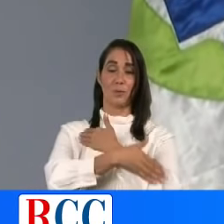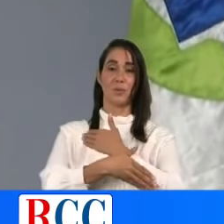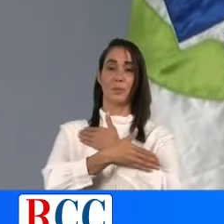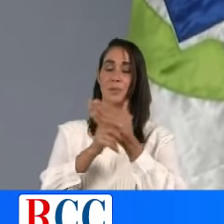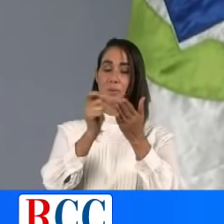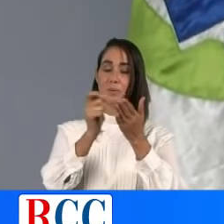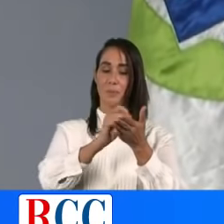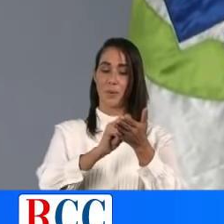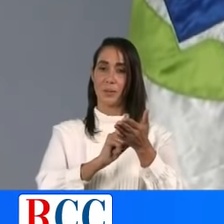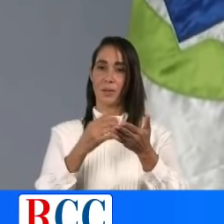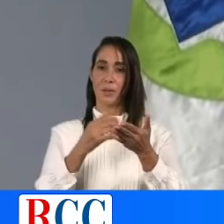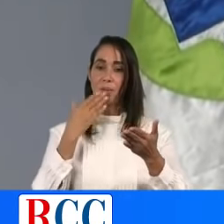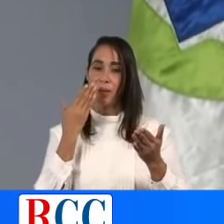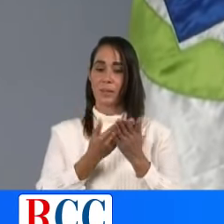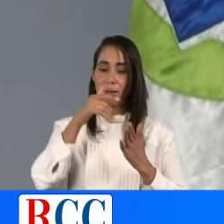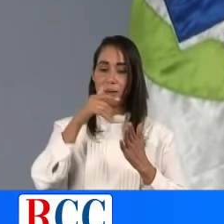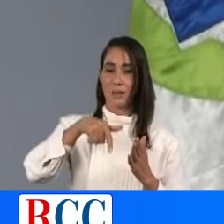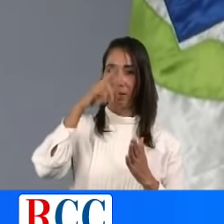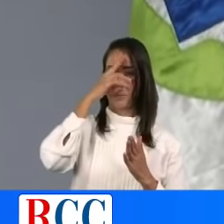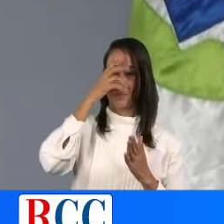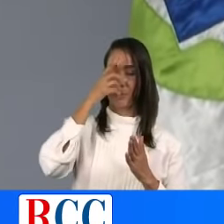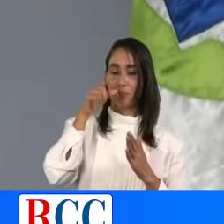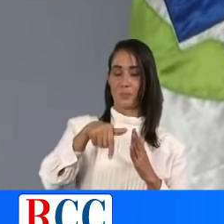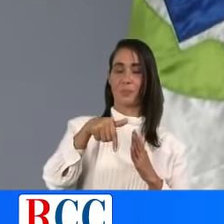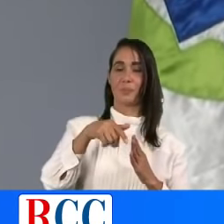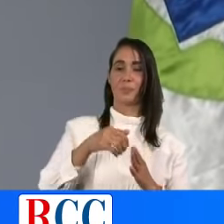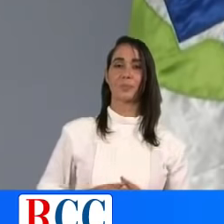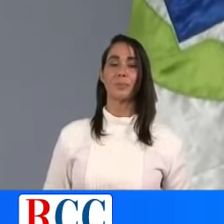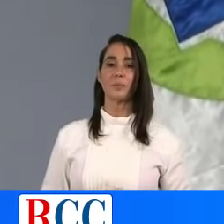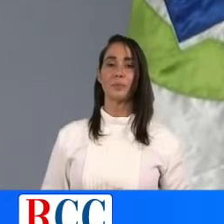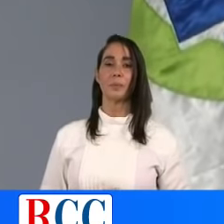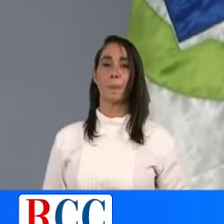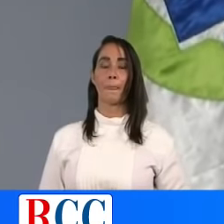nota que nos envía.